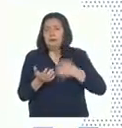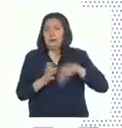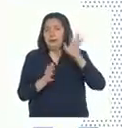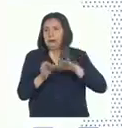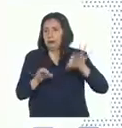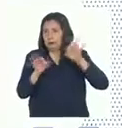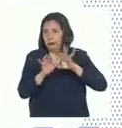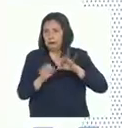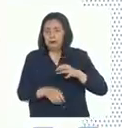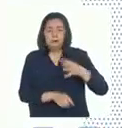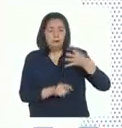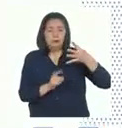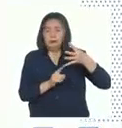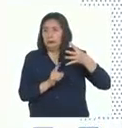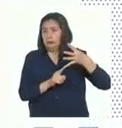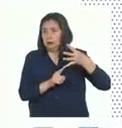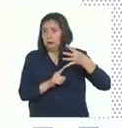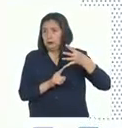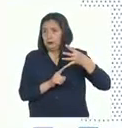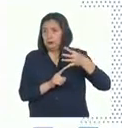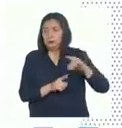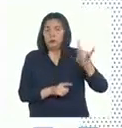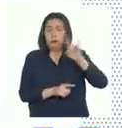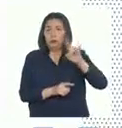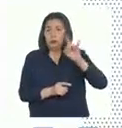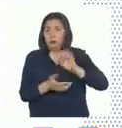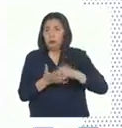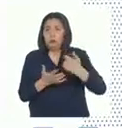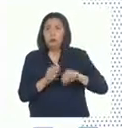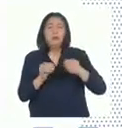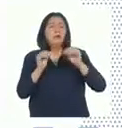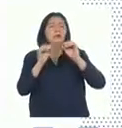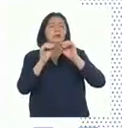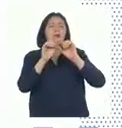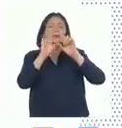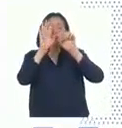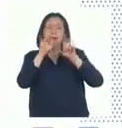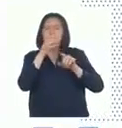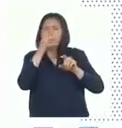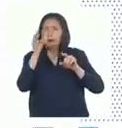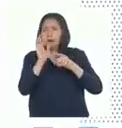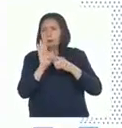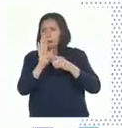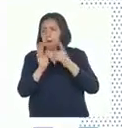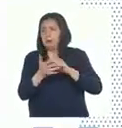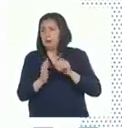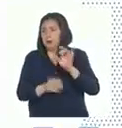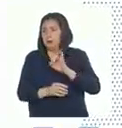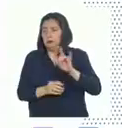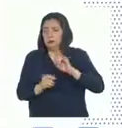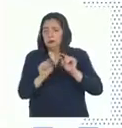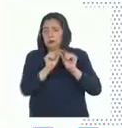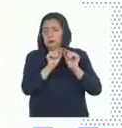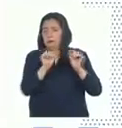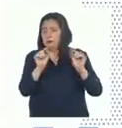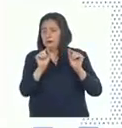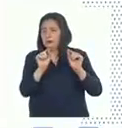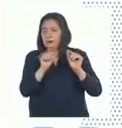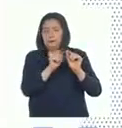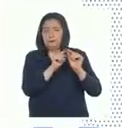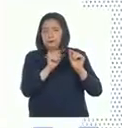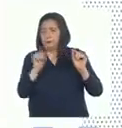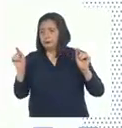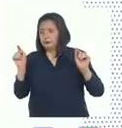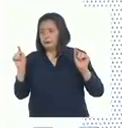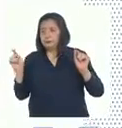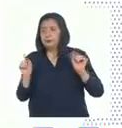relevantes. Número 4. Utilizar un esquema para representarla. Generalmente se emplea una flecha de izquierda a